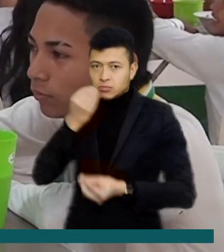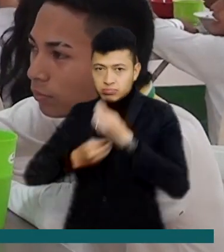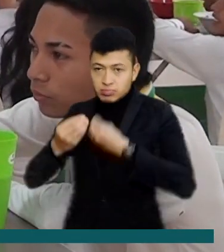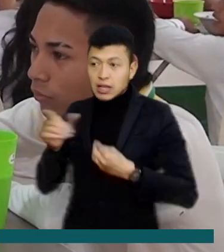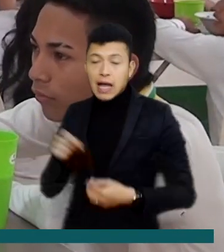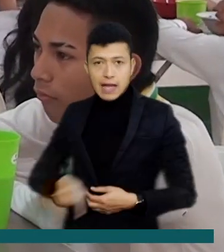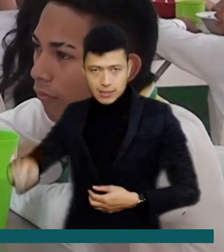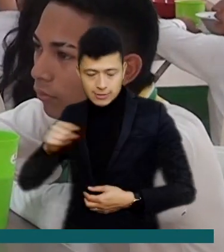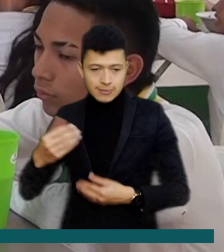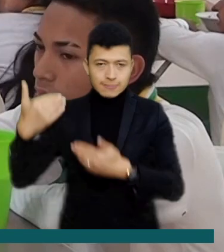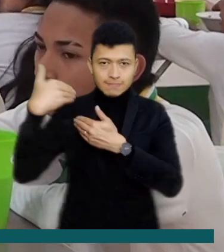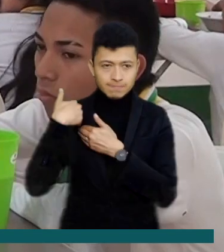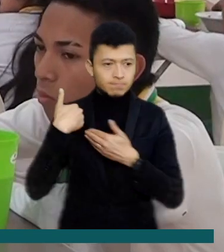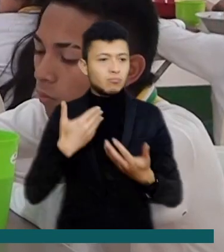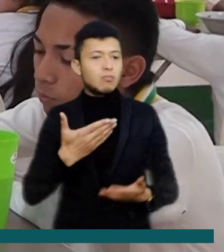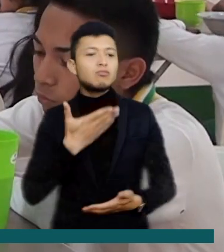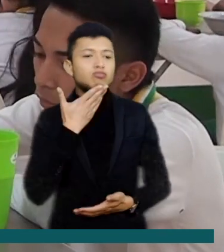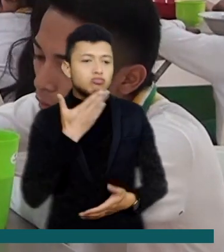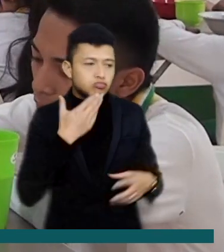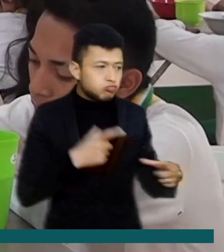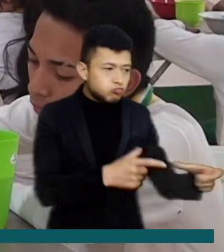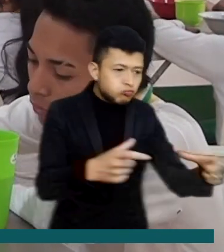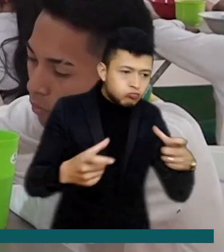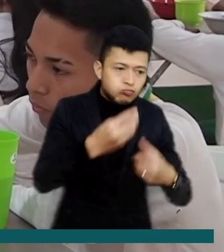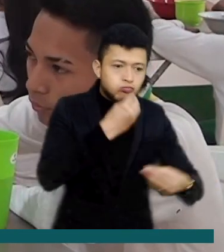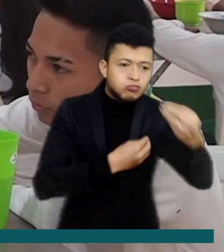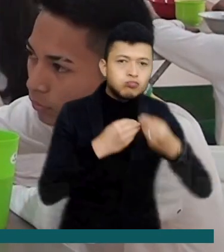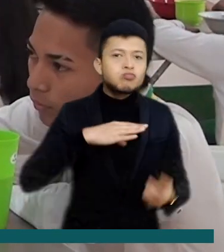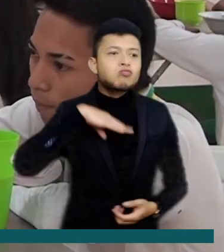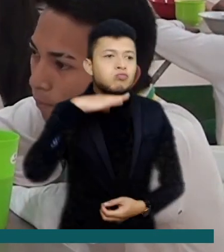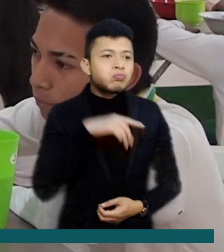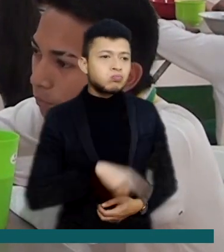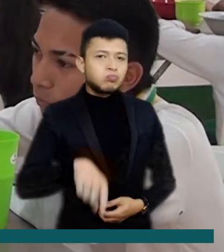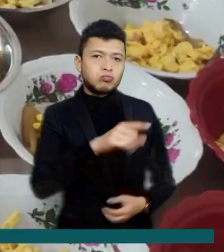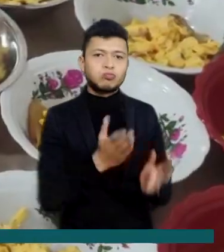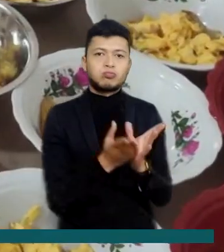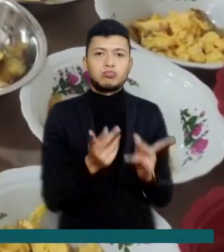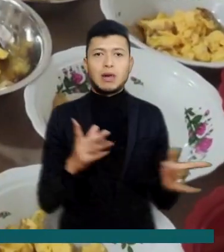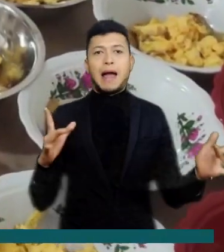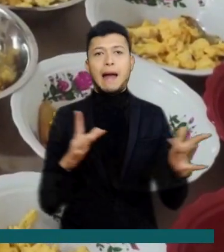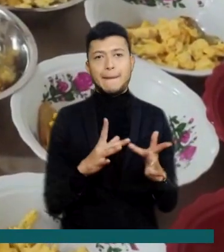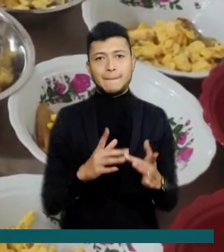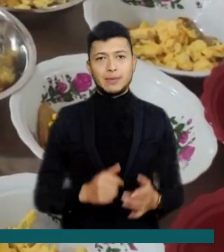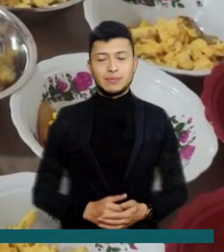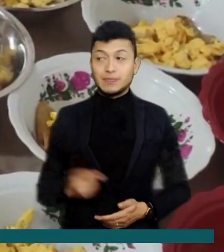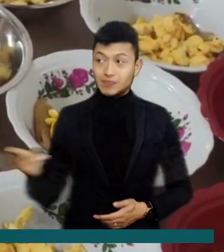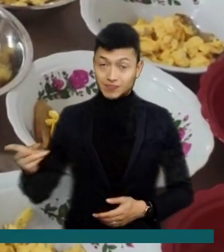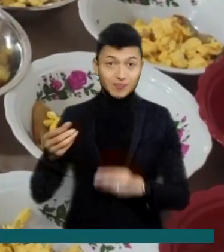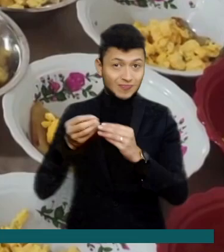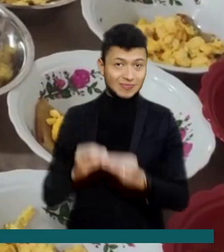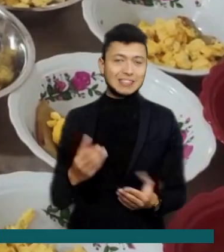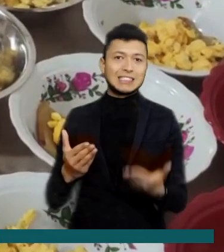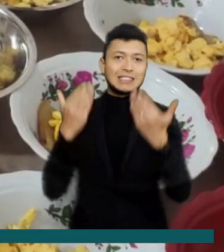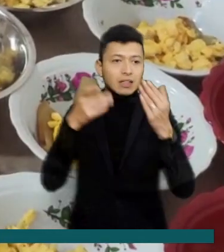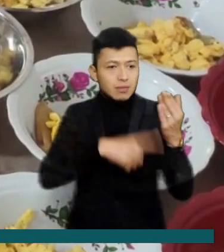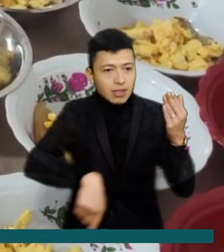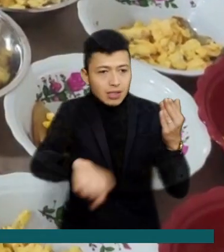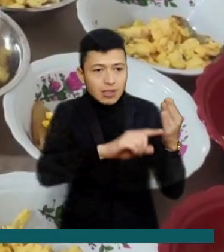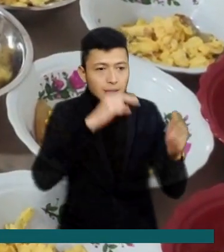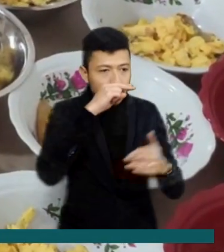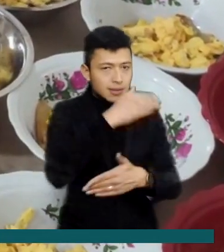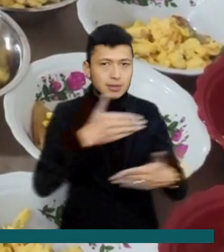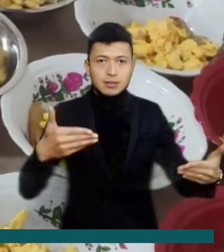que los alimentos sean adecuados, suficientes y equilibrados para los estudiantes. Esta modalidad asegura la alimentación de los